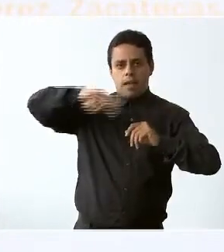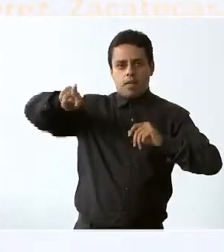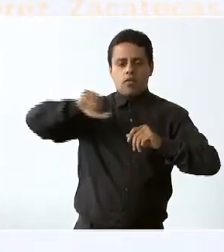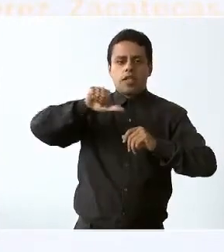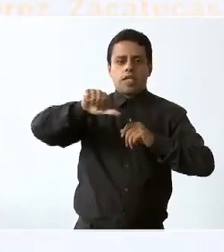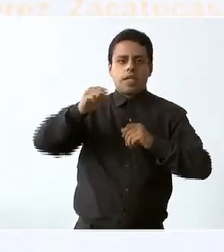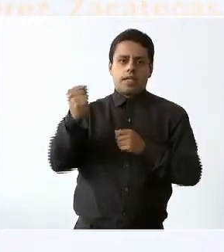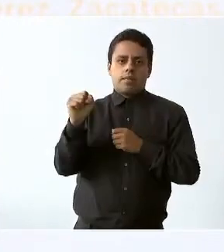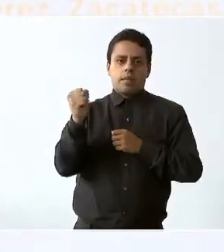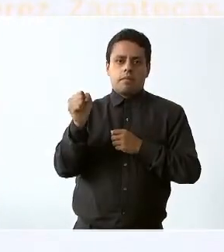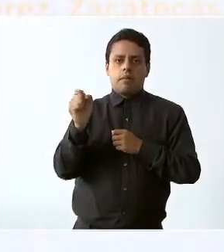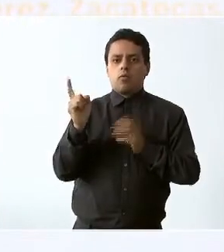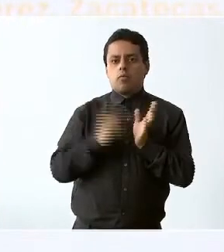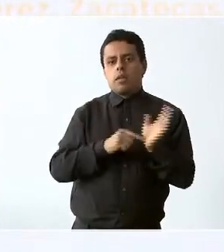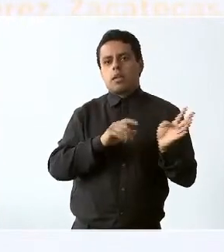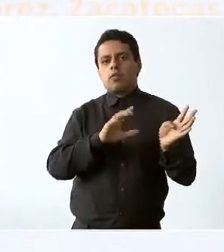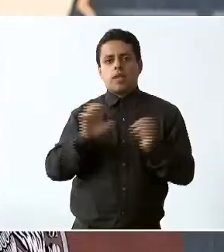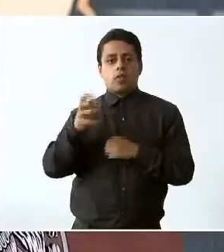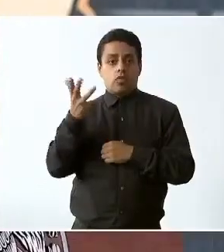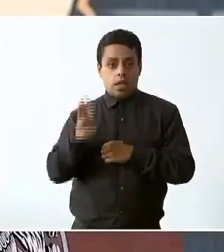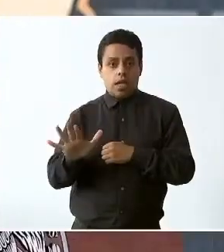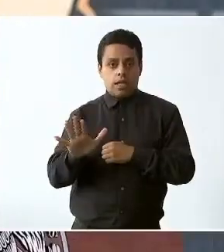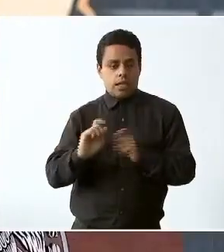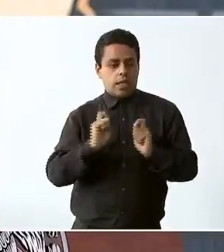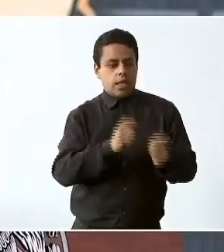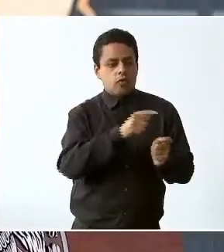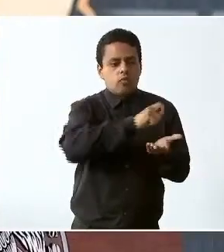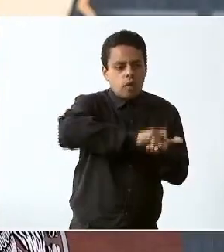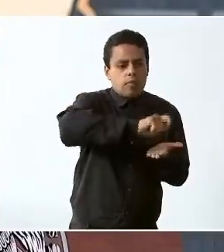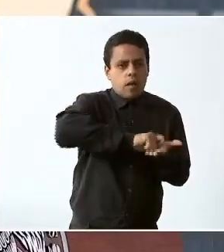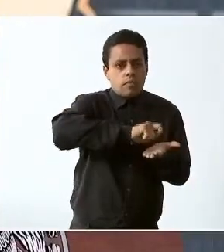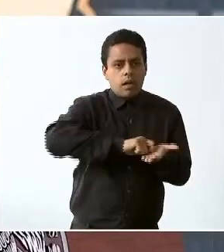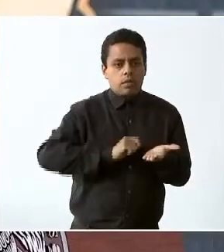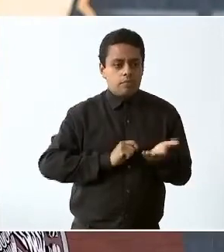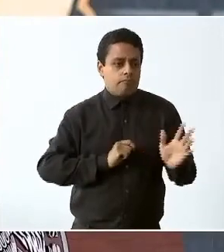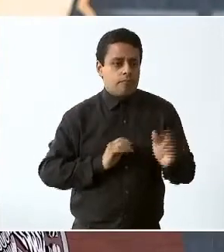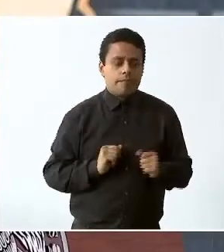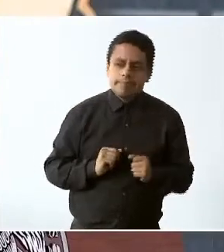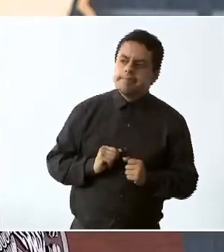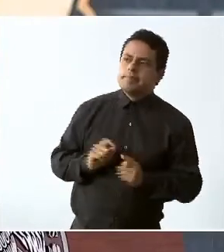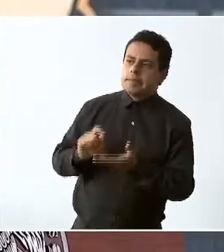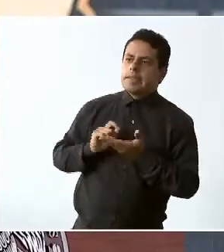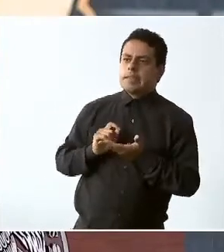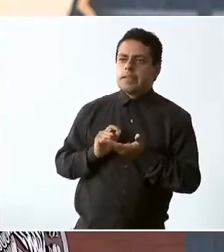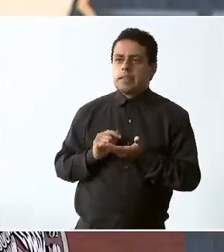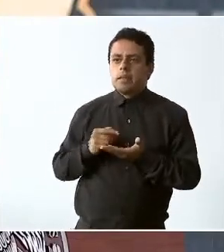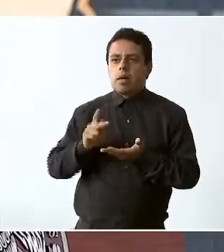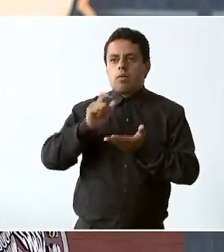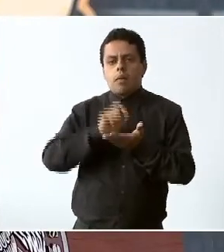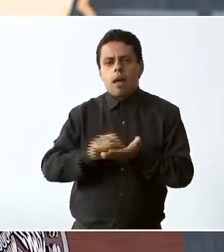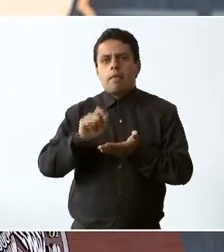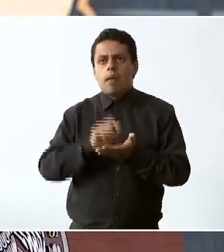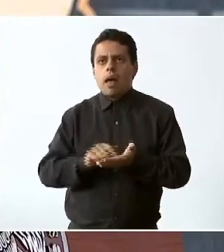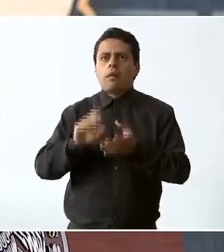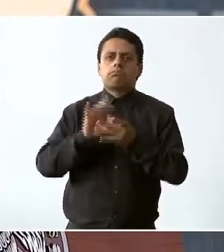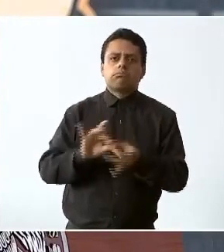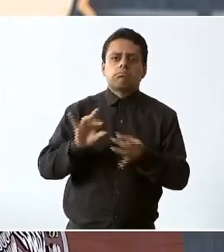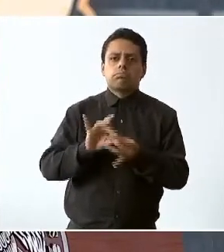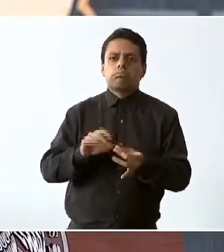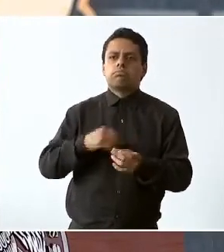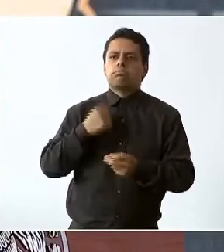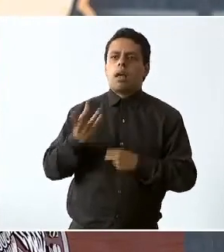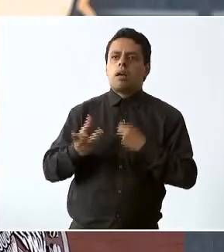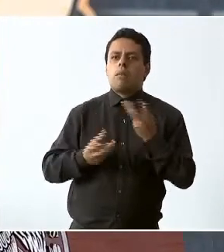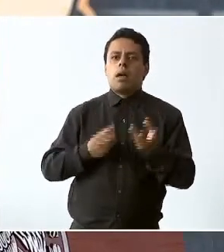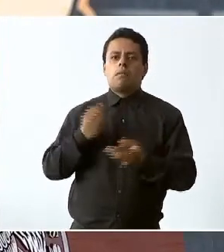de septiembre de 1910, y causó mucha desilusión escuchar a quien